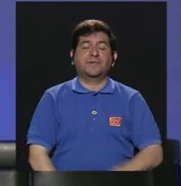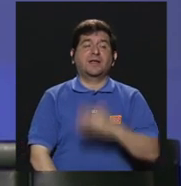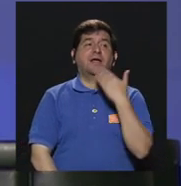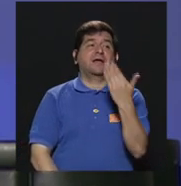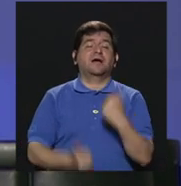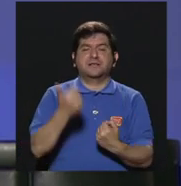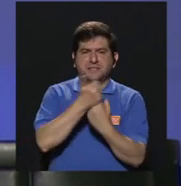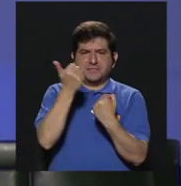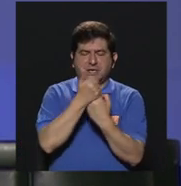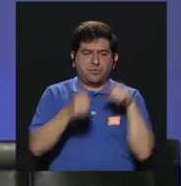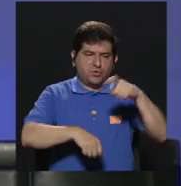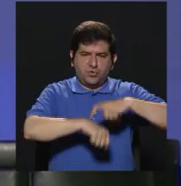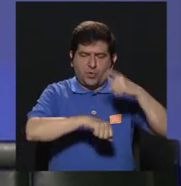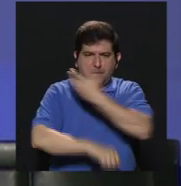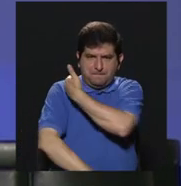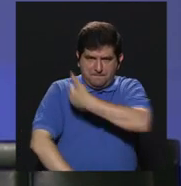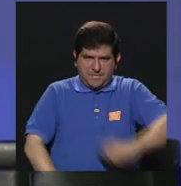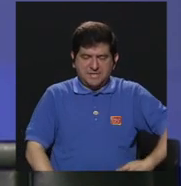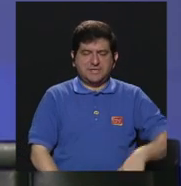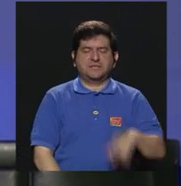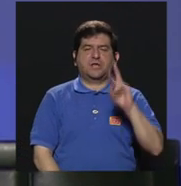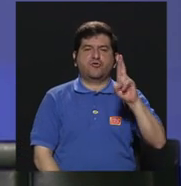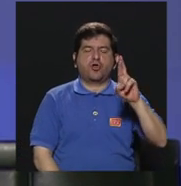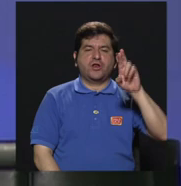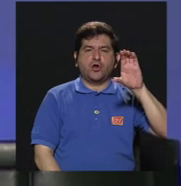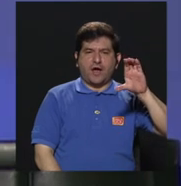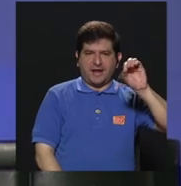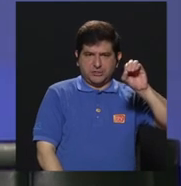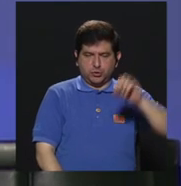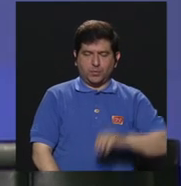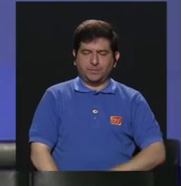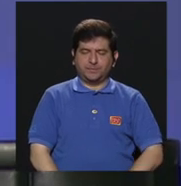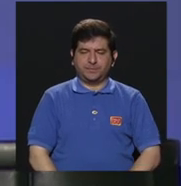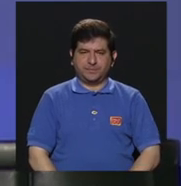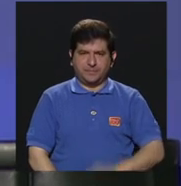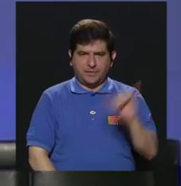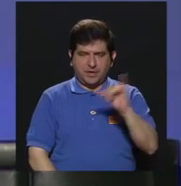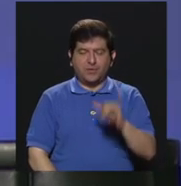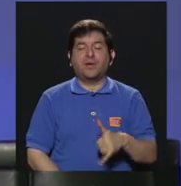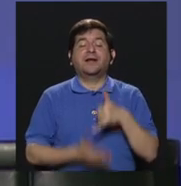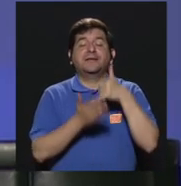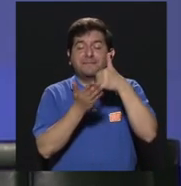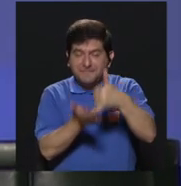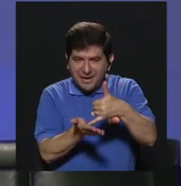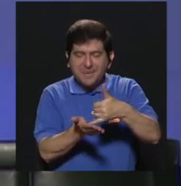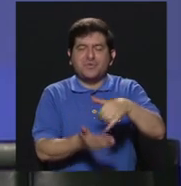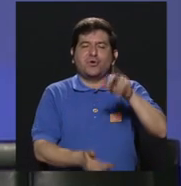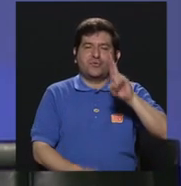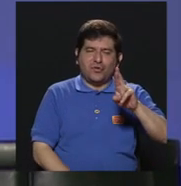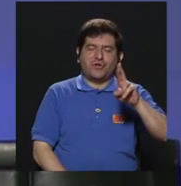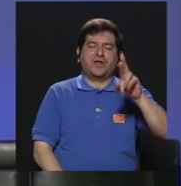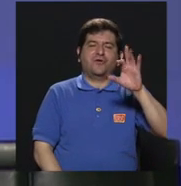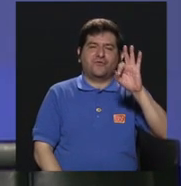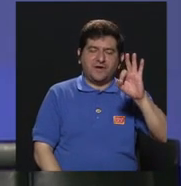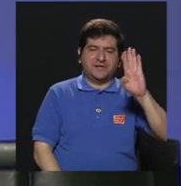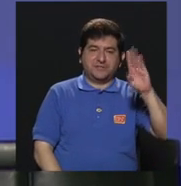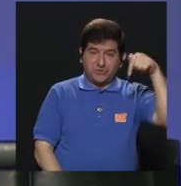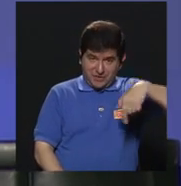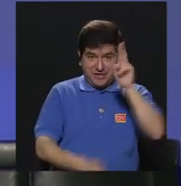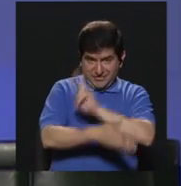Gracias al apoyo del entonces presidente Rodrigo Carazo, también premio Rodrigo Facio de esta